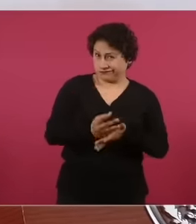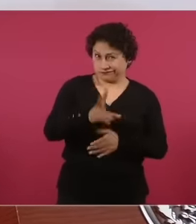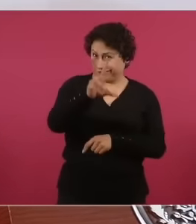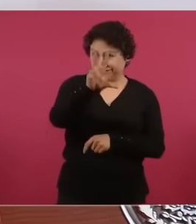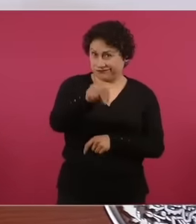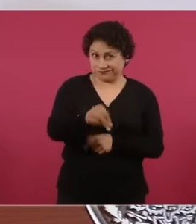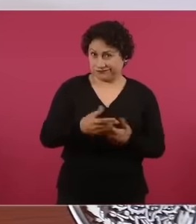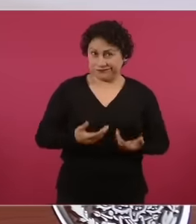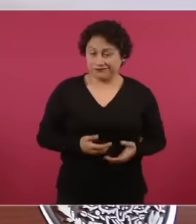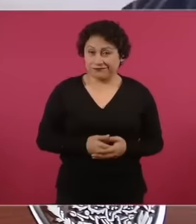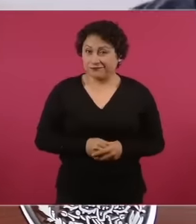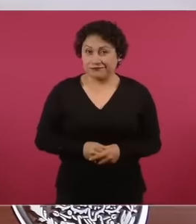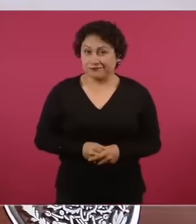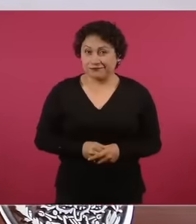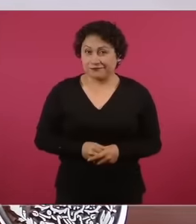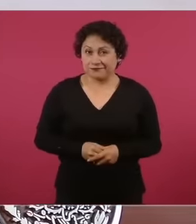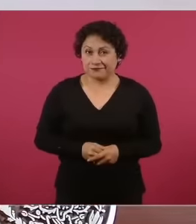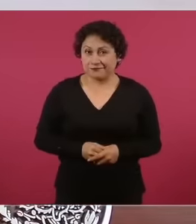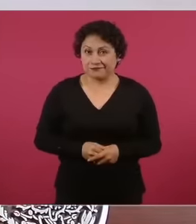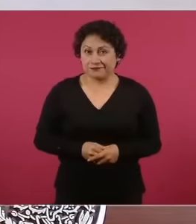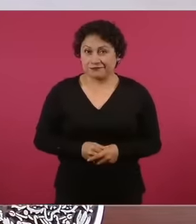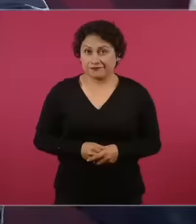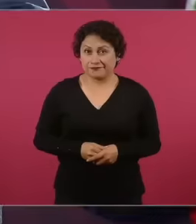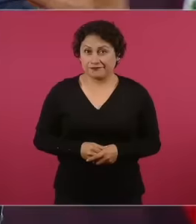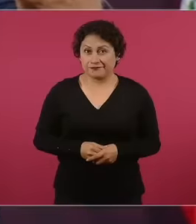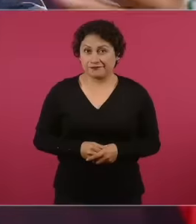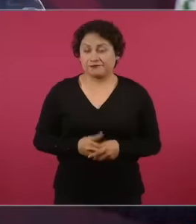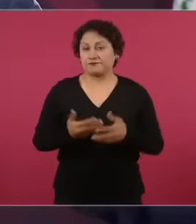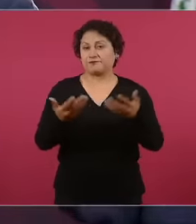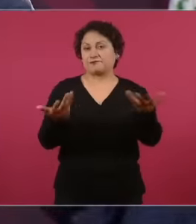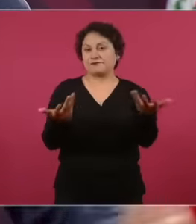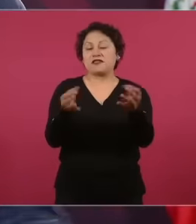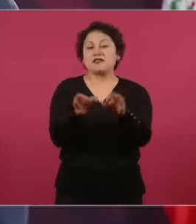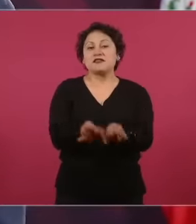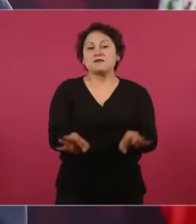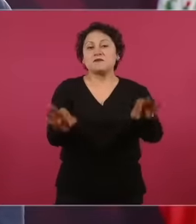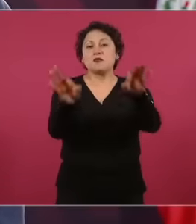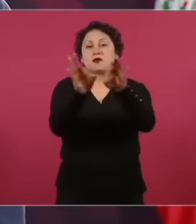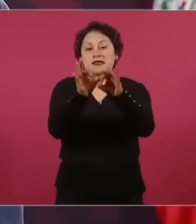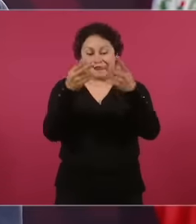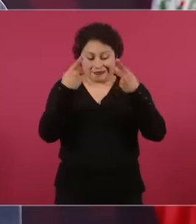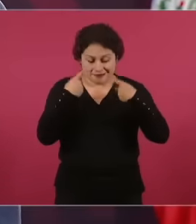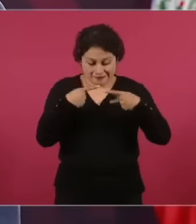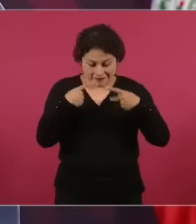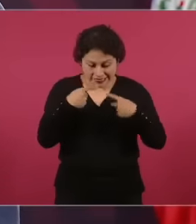No, no hacemos nada sin los trabajadores.